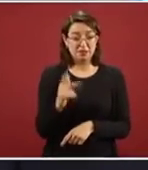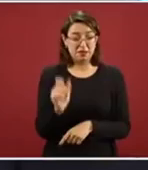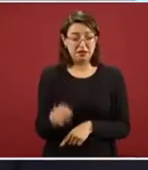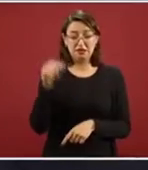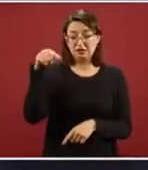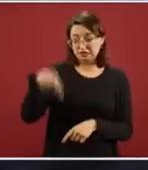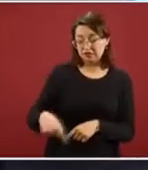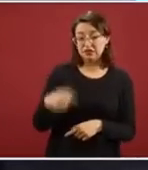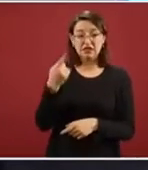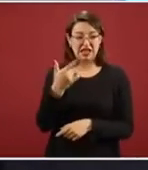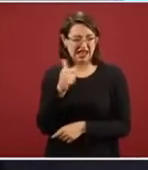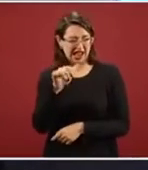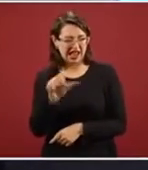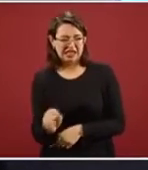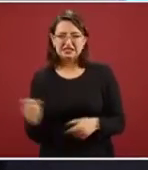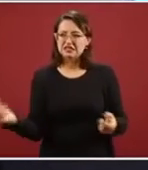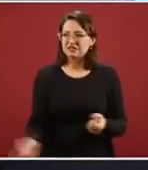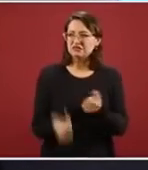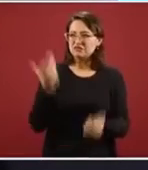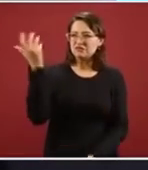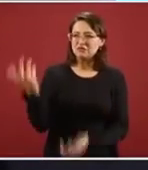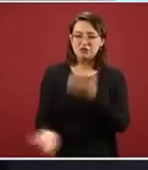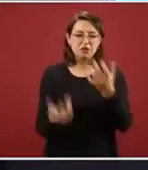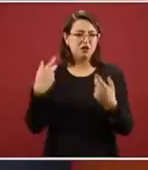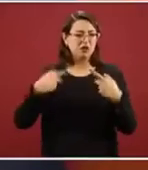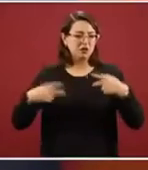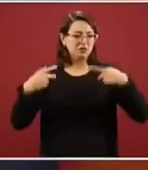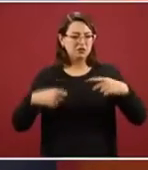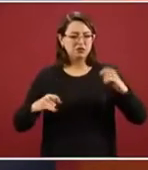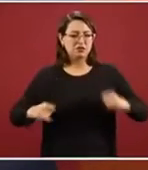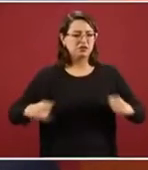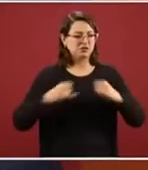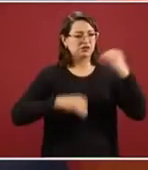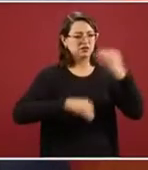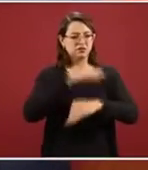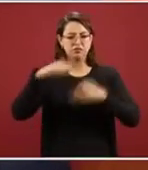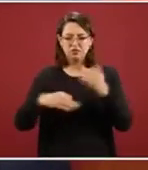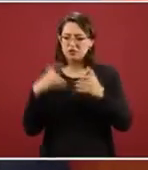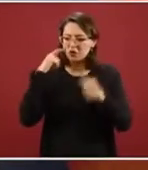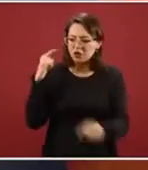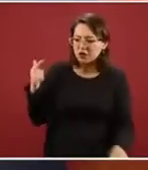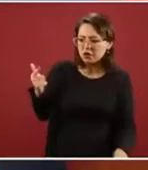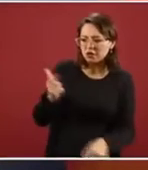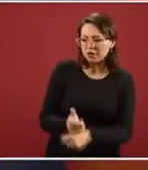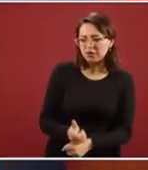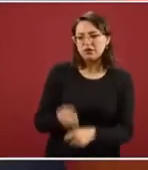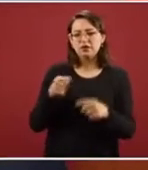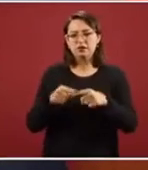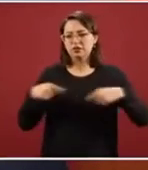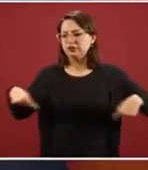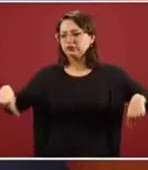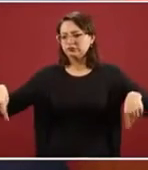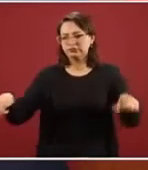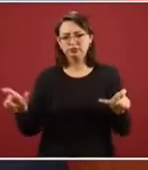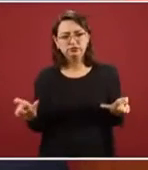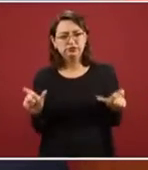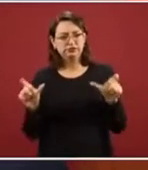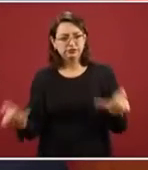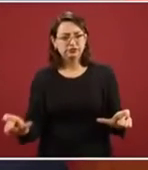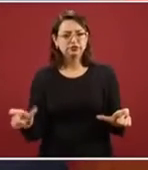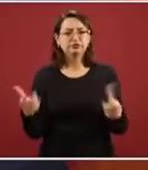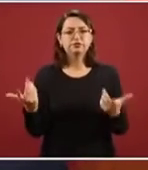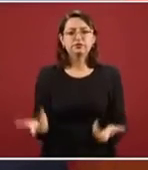que participamos todos los integrantes ubicando el punto de fuga, haciendo un perímetro de seguridad, haciendo